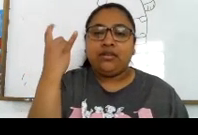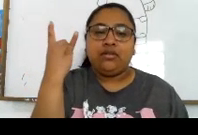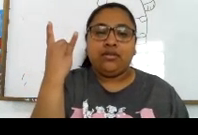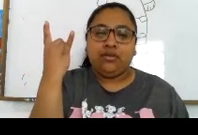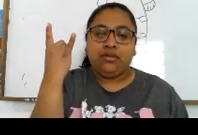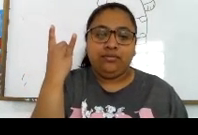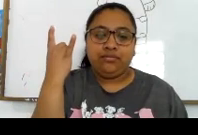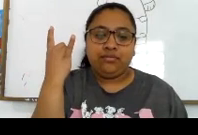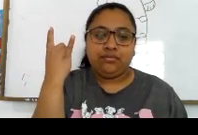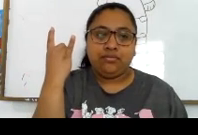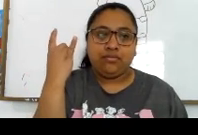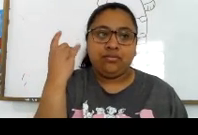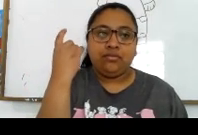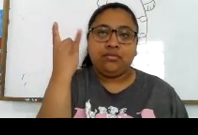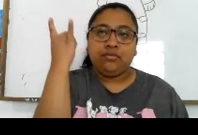U